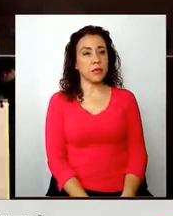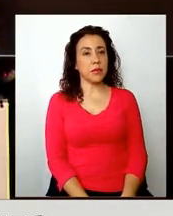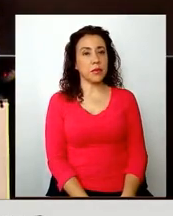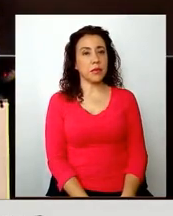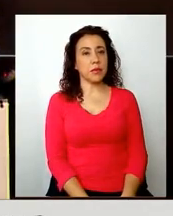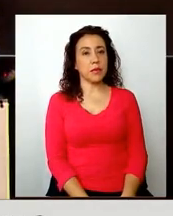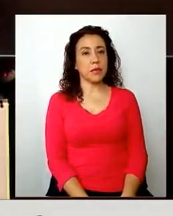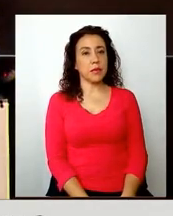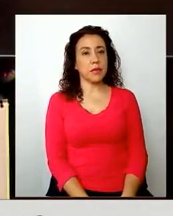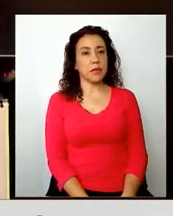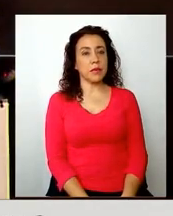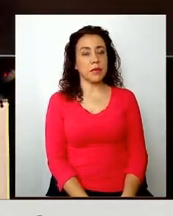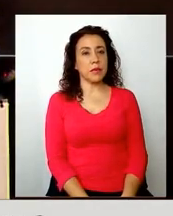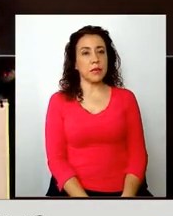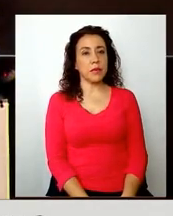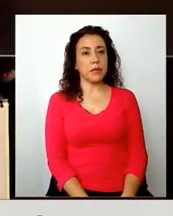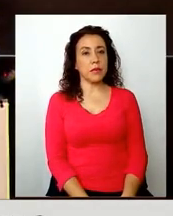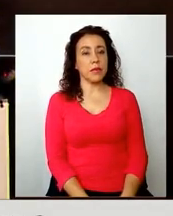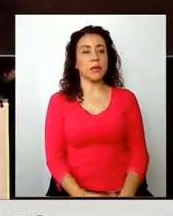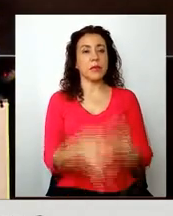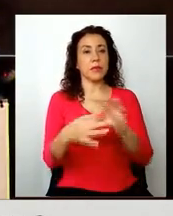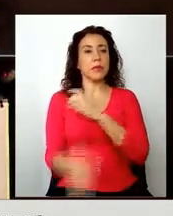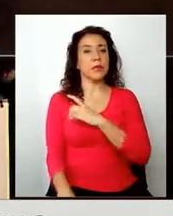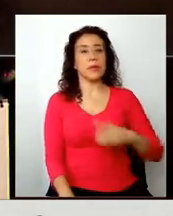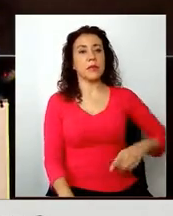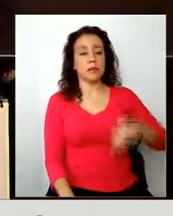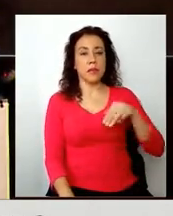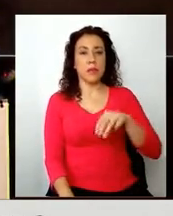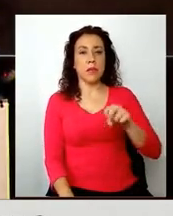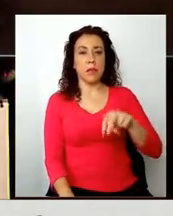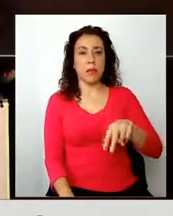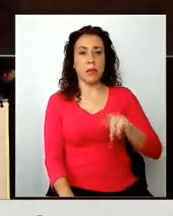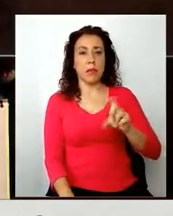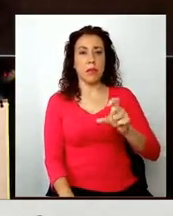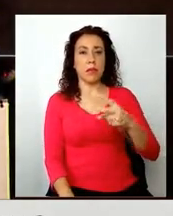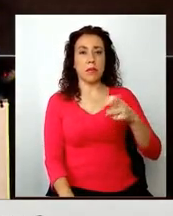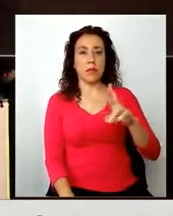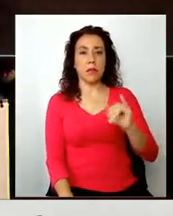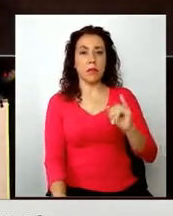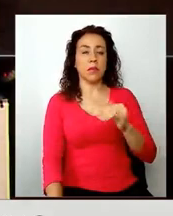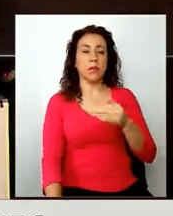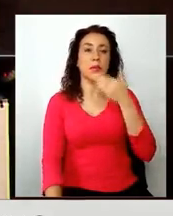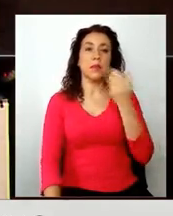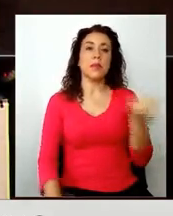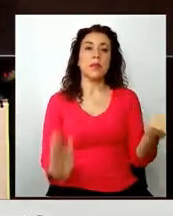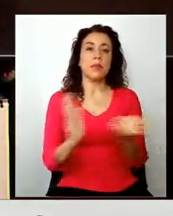Gracias diputado Manu chery para hablar en contra el diputado Henry Leal